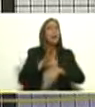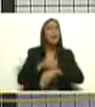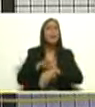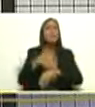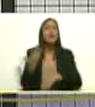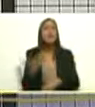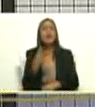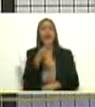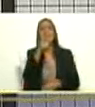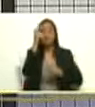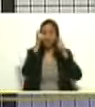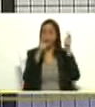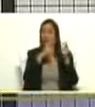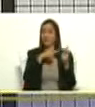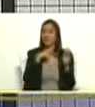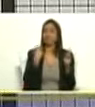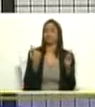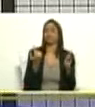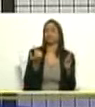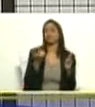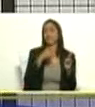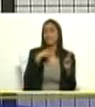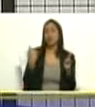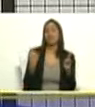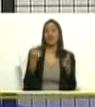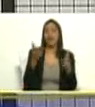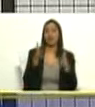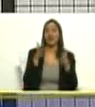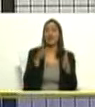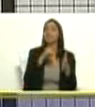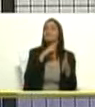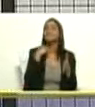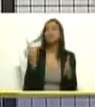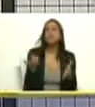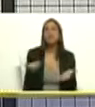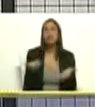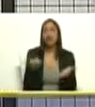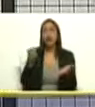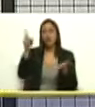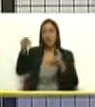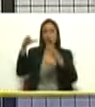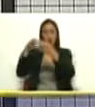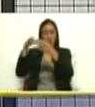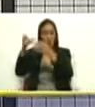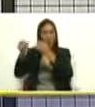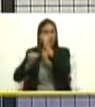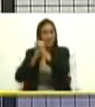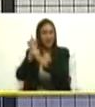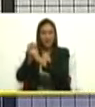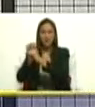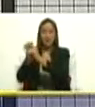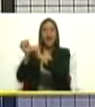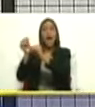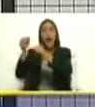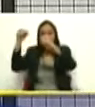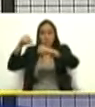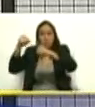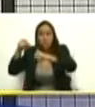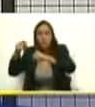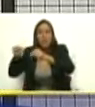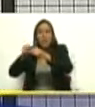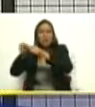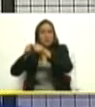perder miren las manipulaciones psicológicas que el Imperio nauseabundo crea contra Venezuela y ha creado durante estos